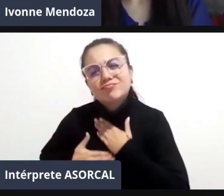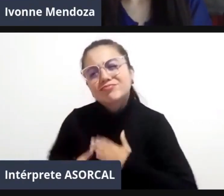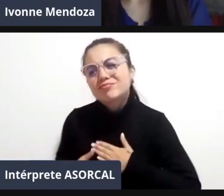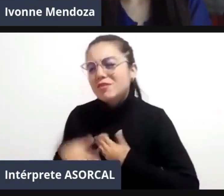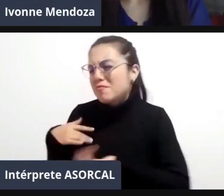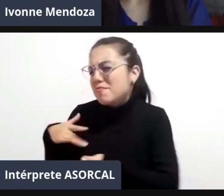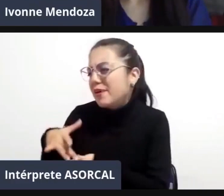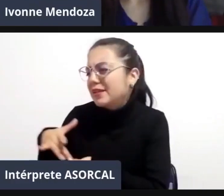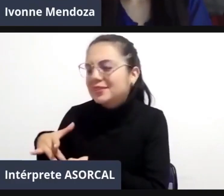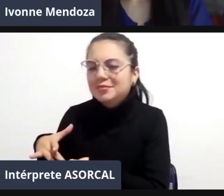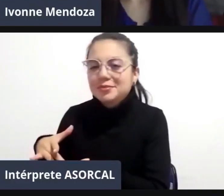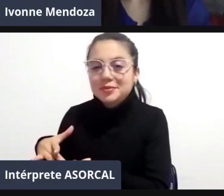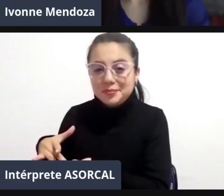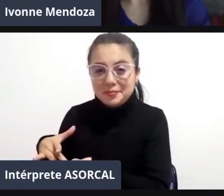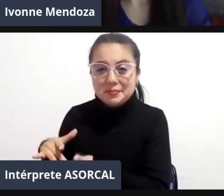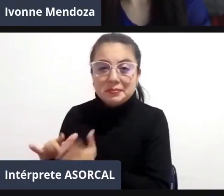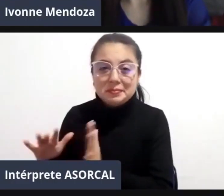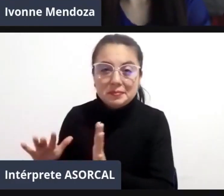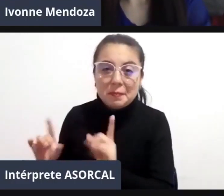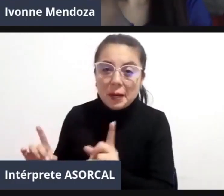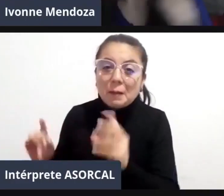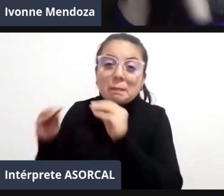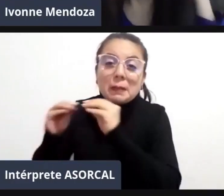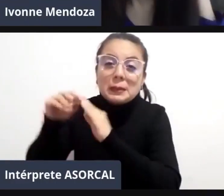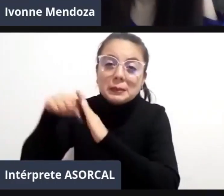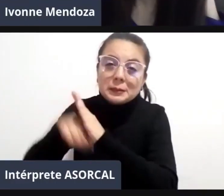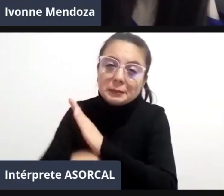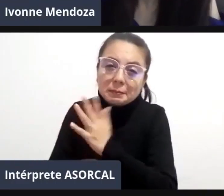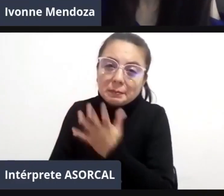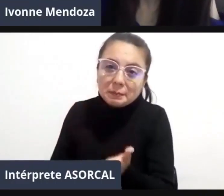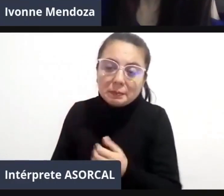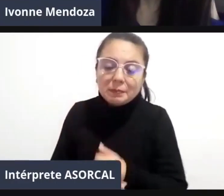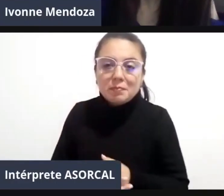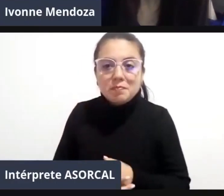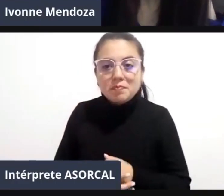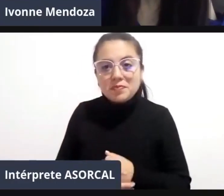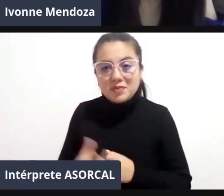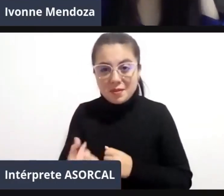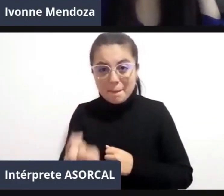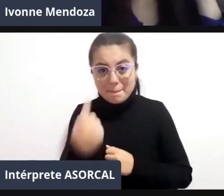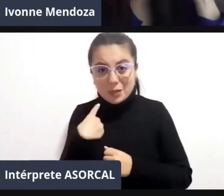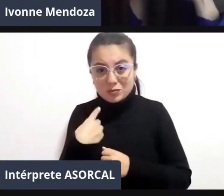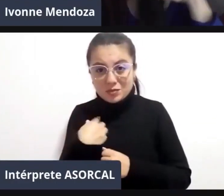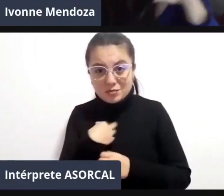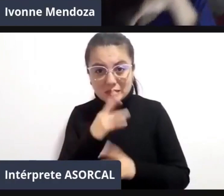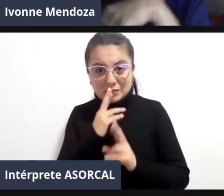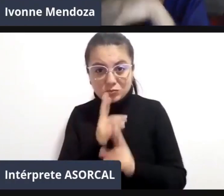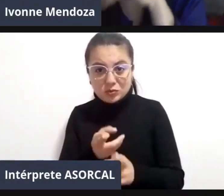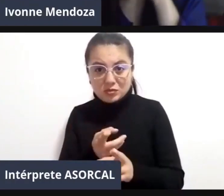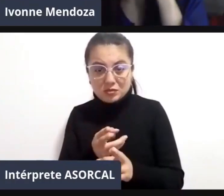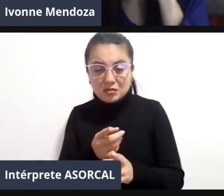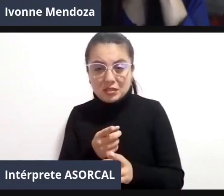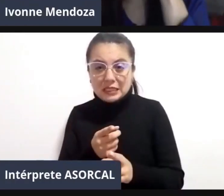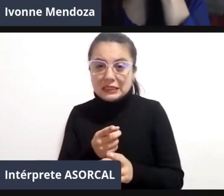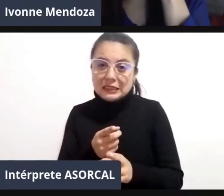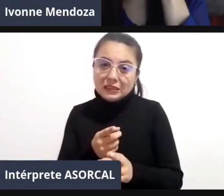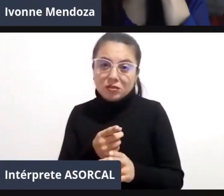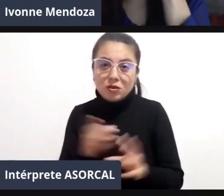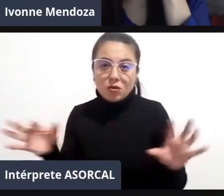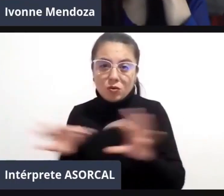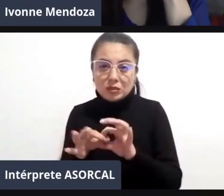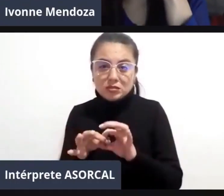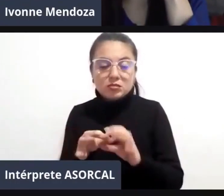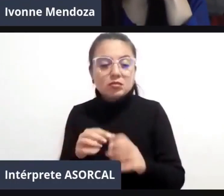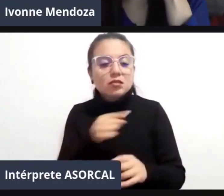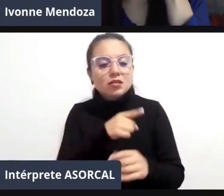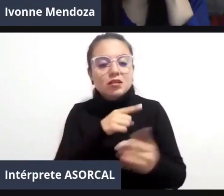sé contestar. Creo la respuesta a la pregunta si hay conexión entre el incumplimiento de los acuerdos de paz y